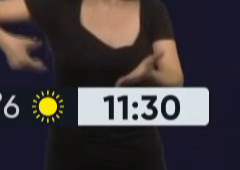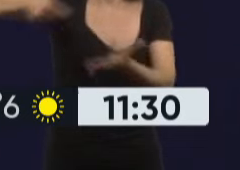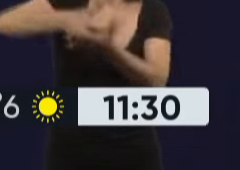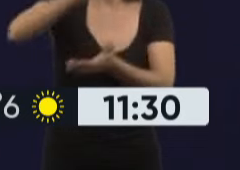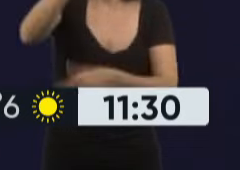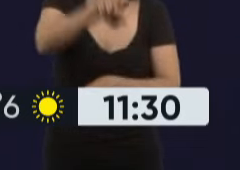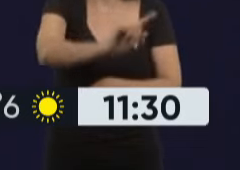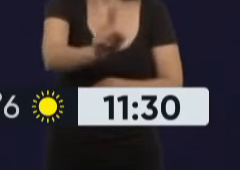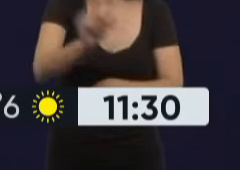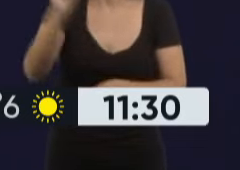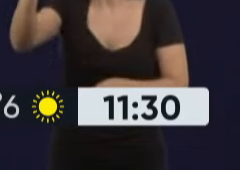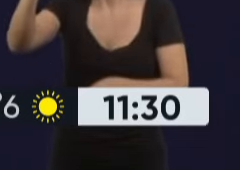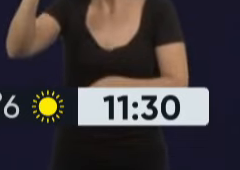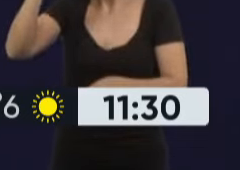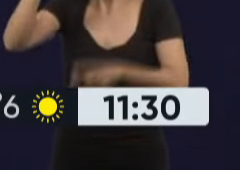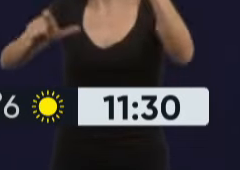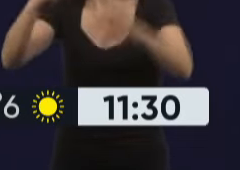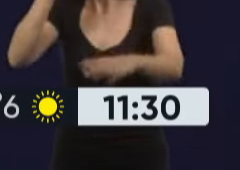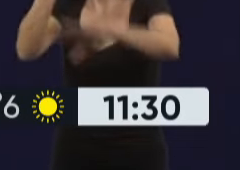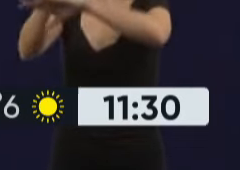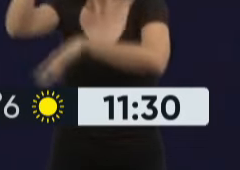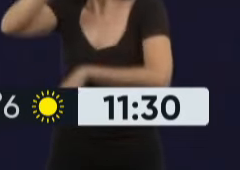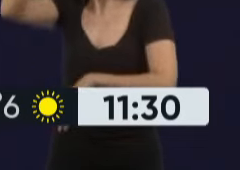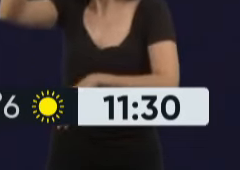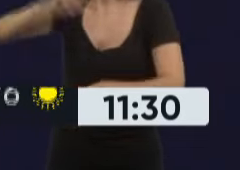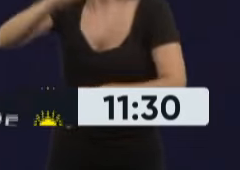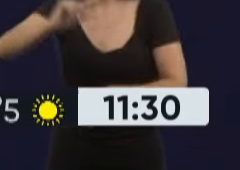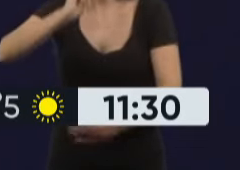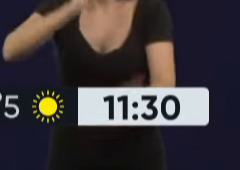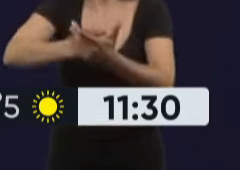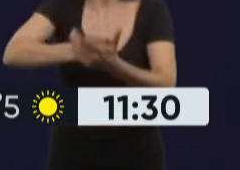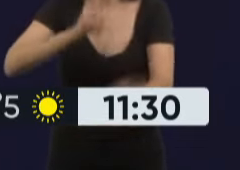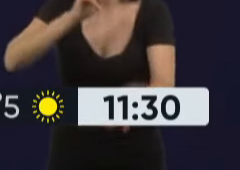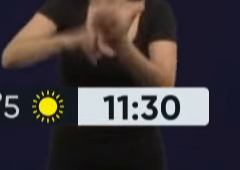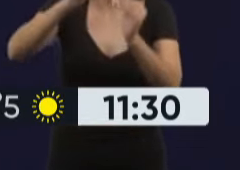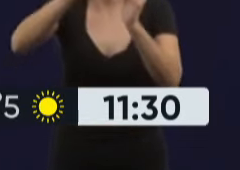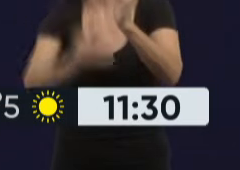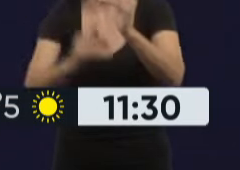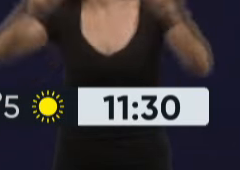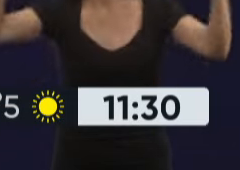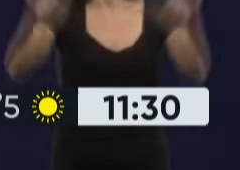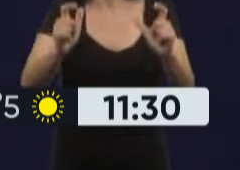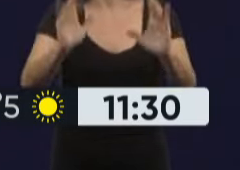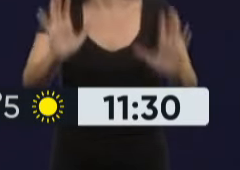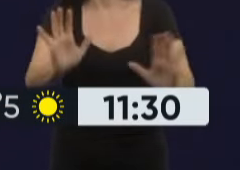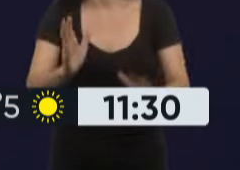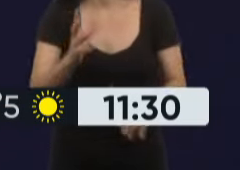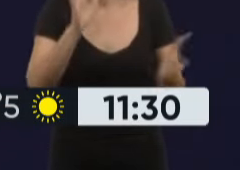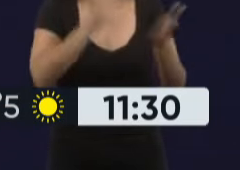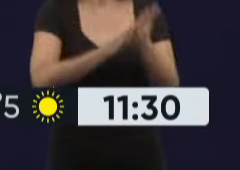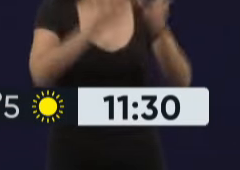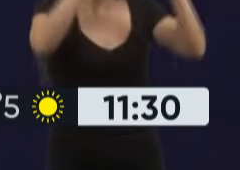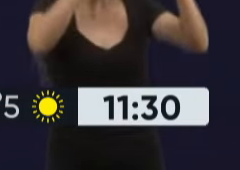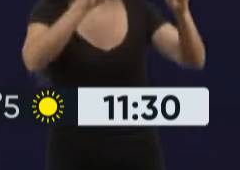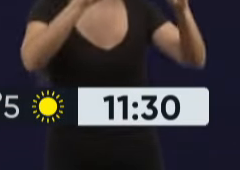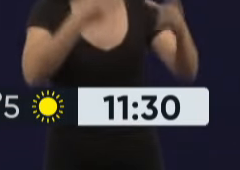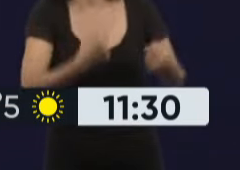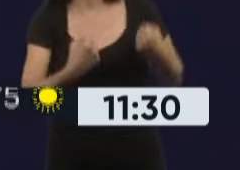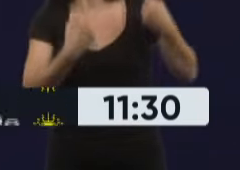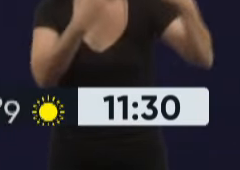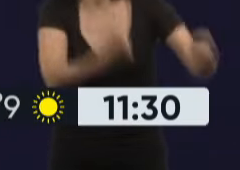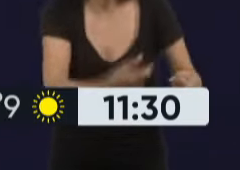que su gente pueda pagar cada vez menos impuestos en relación a que el esfuerzo lo han hecho las provincias o